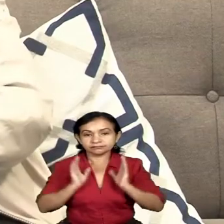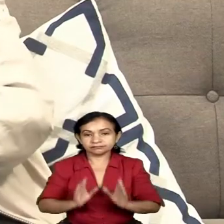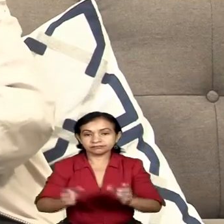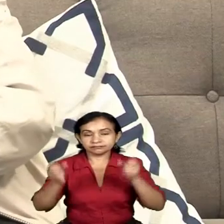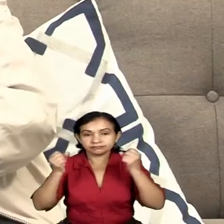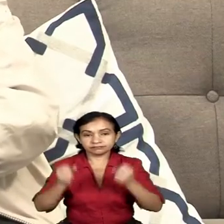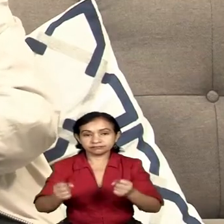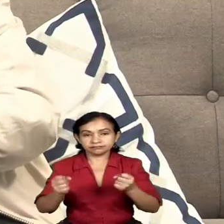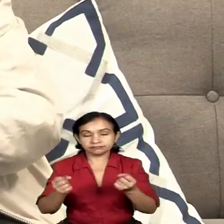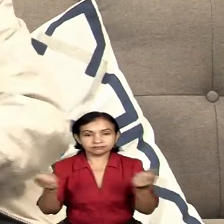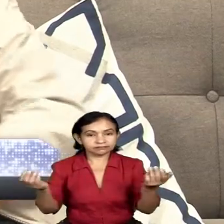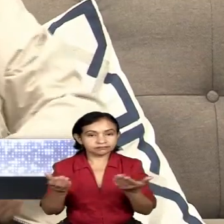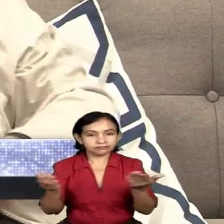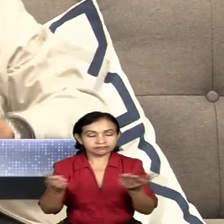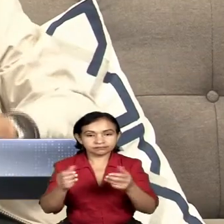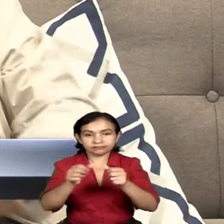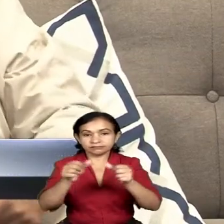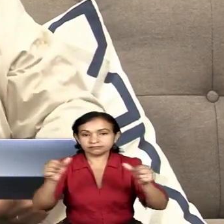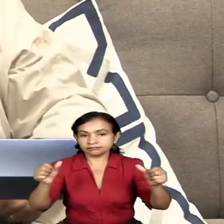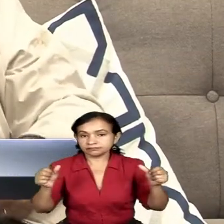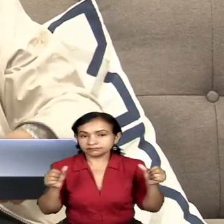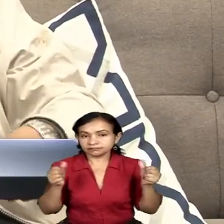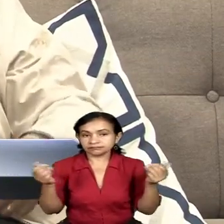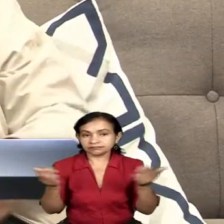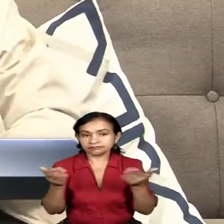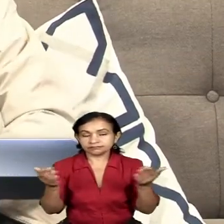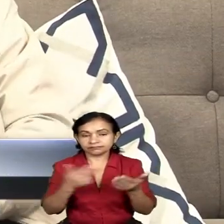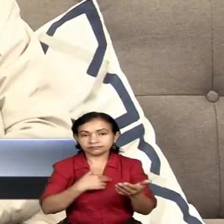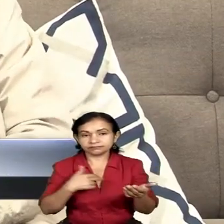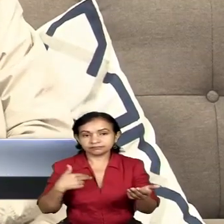fuera un animal o un saco.